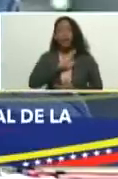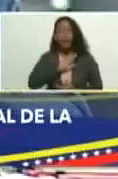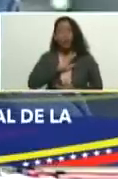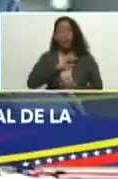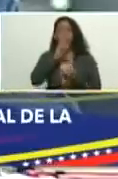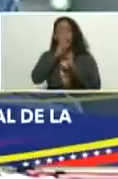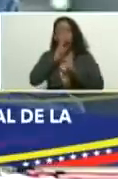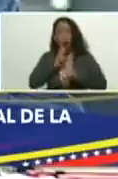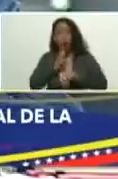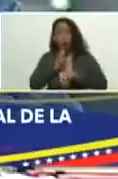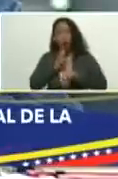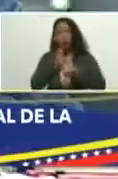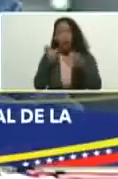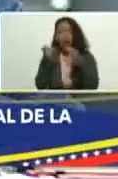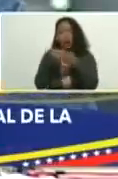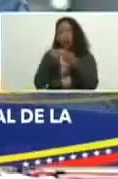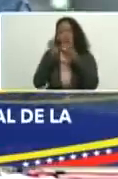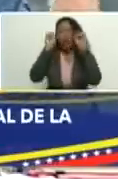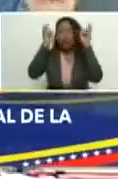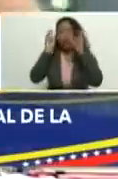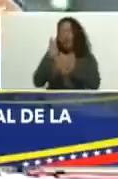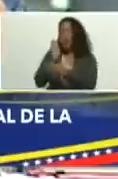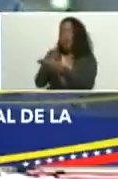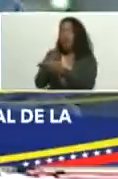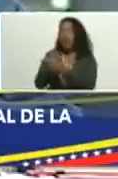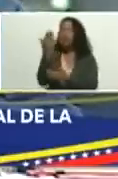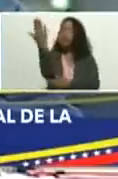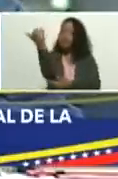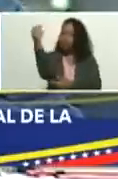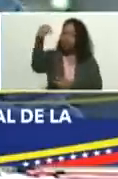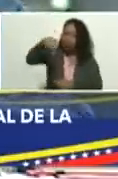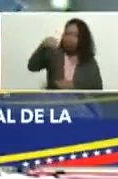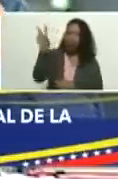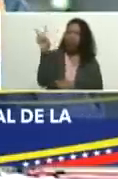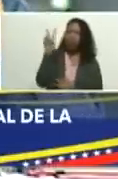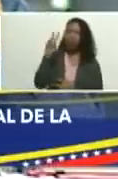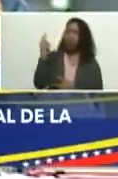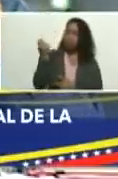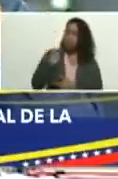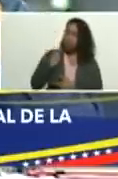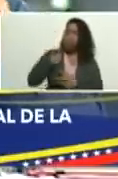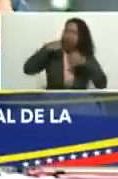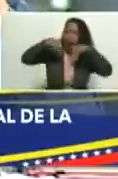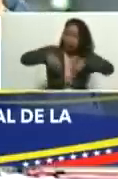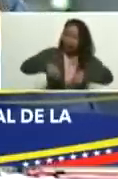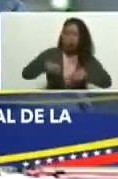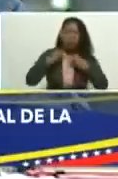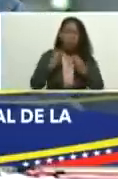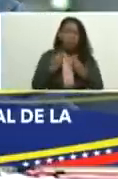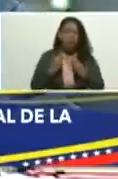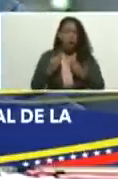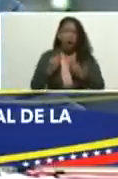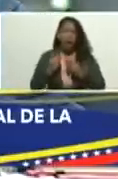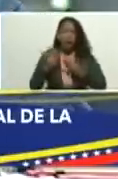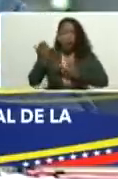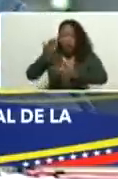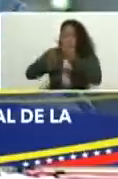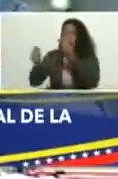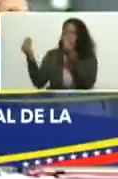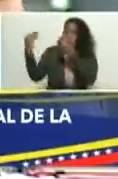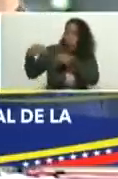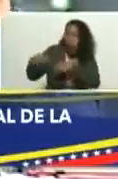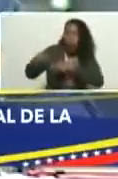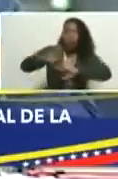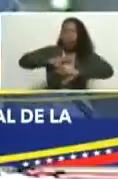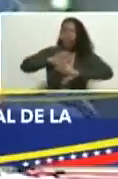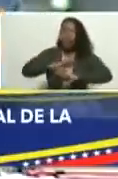los sectores financieros, vengan a invertir en acuerdos de mutuo beneficio, en acuerdos